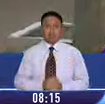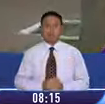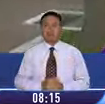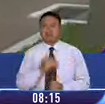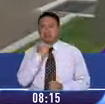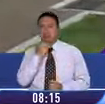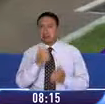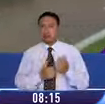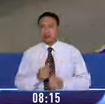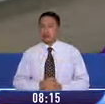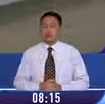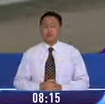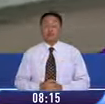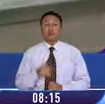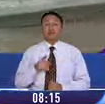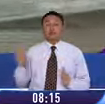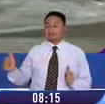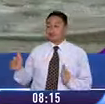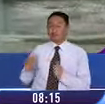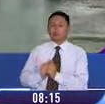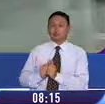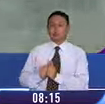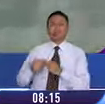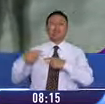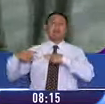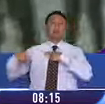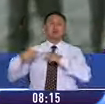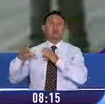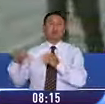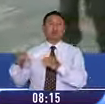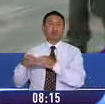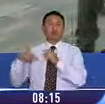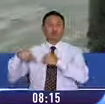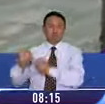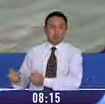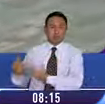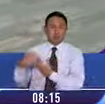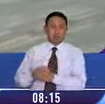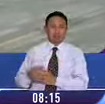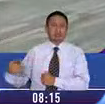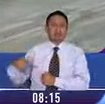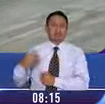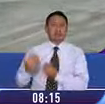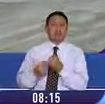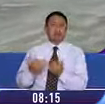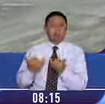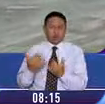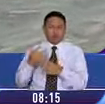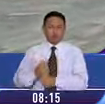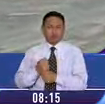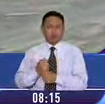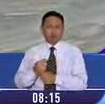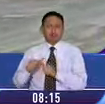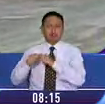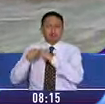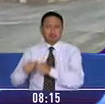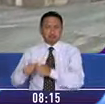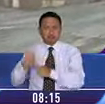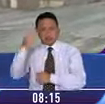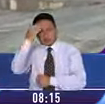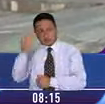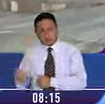mayor problema. Se encuentra con nosotros también el jefe del circuito para que nos cuente un poco del dispositivo de seguridad. Aquí se mantiene. Muy buenos